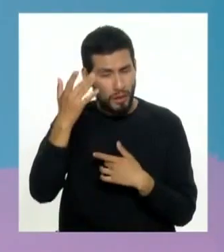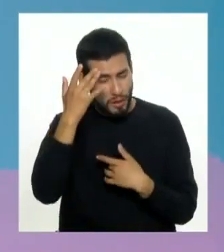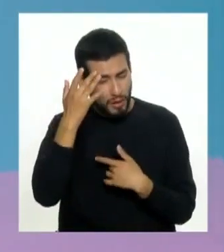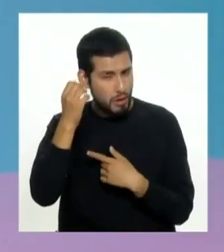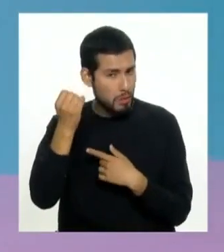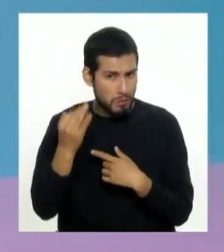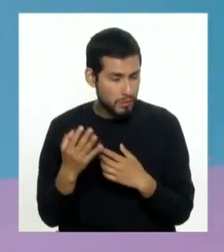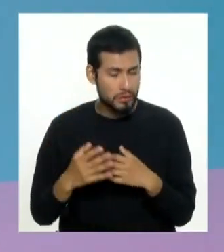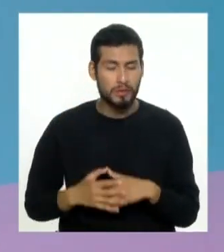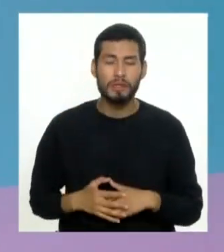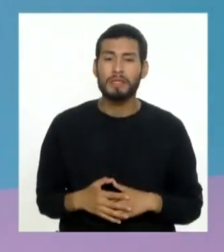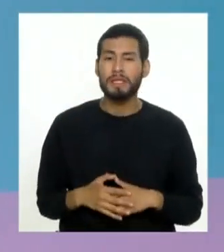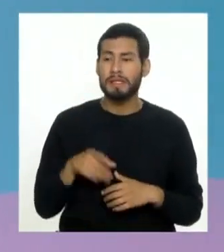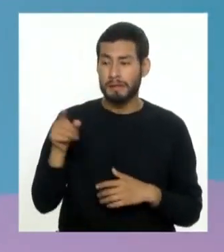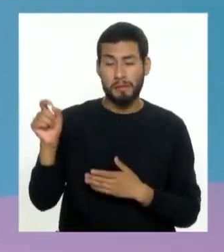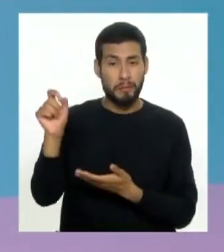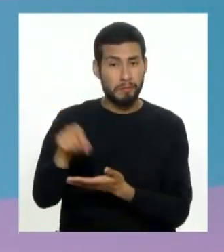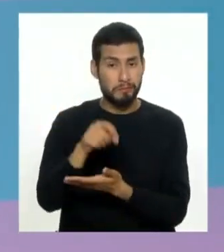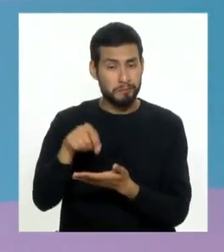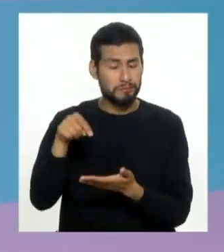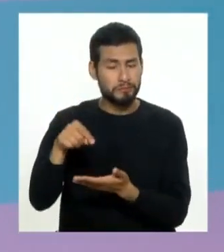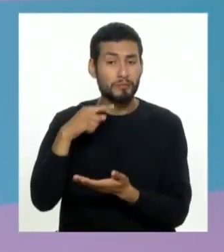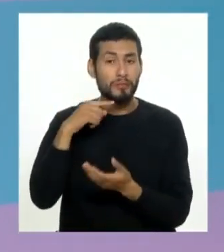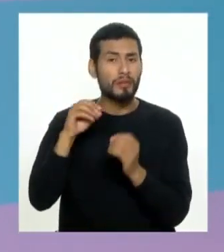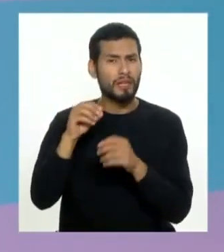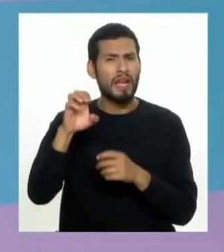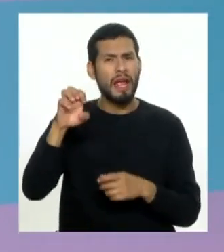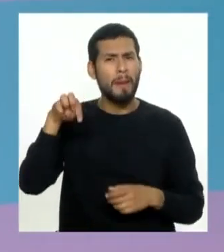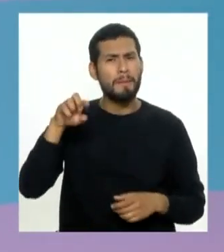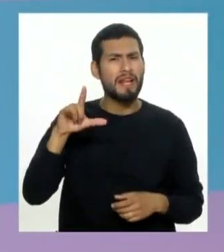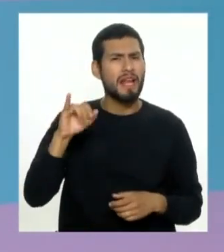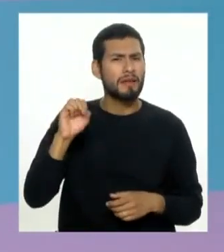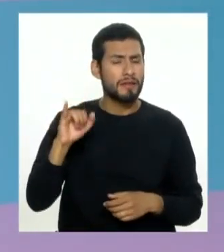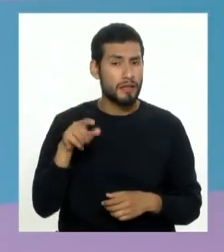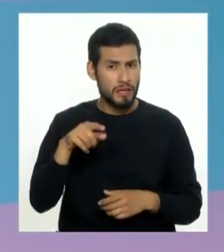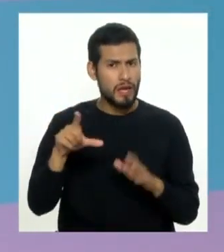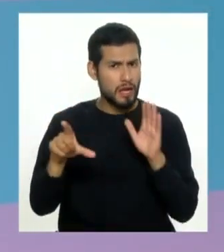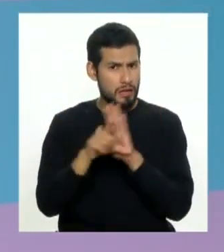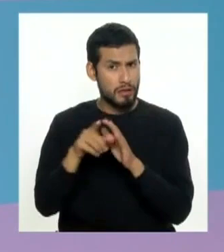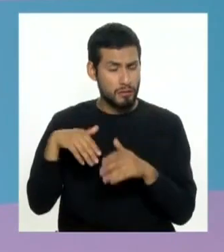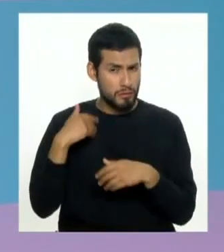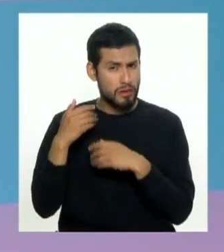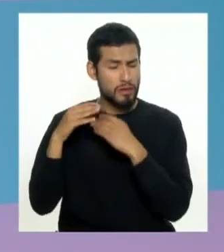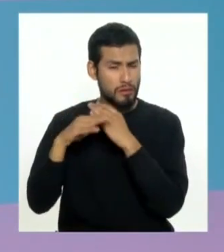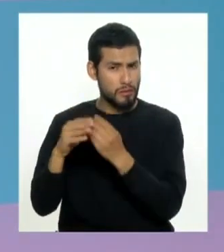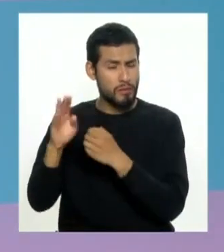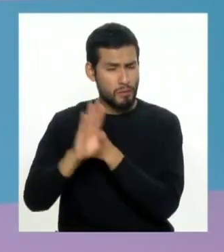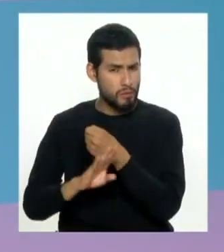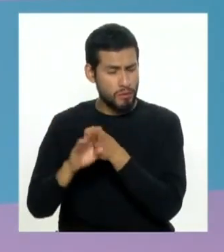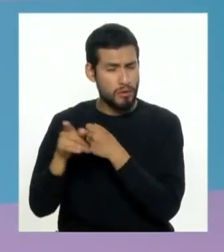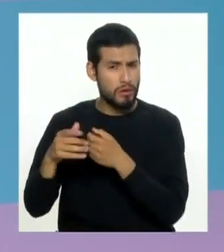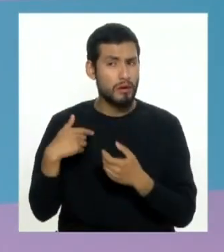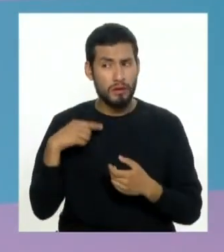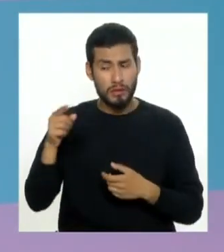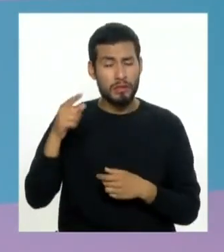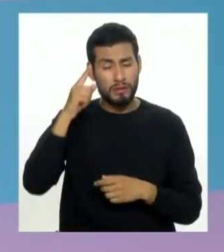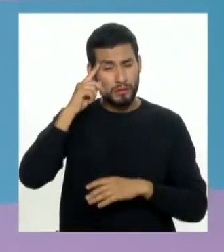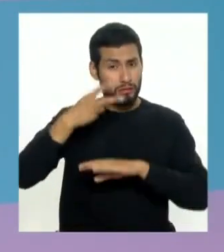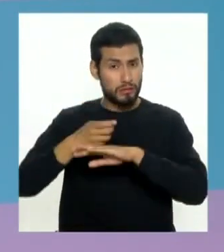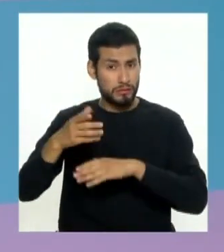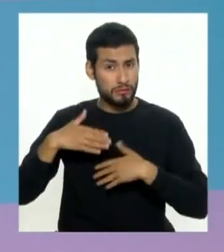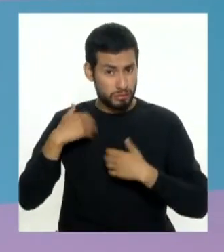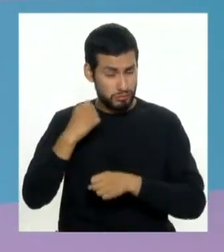enfermedad, y ellos, si es que ponen epilepsia, hay una ley que lo respalda, o sea, quiere decir que los que sufren epilepsia